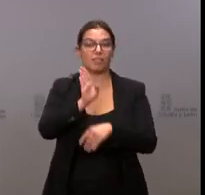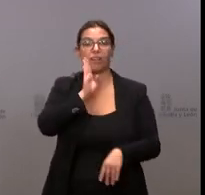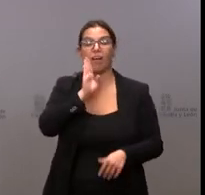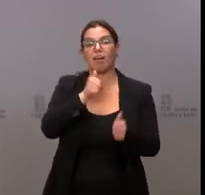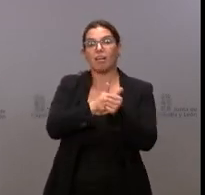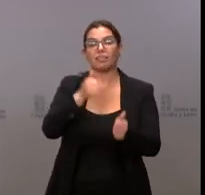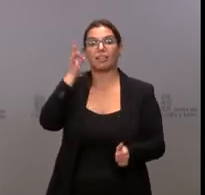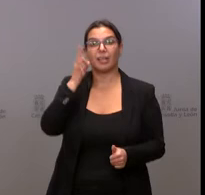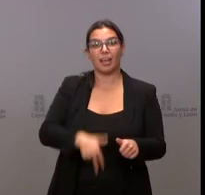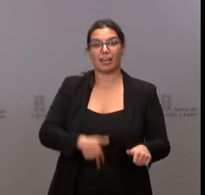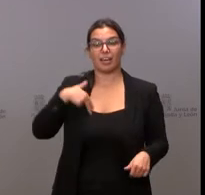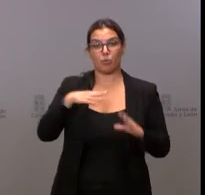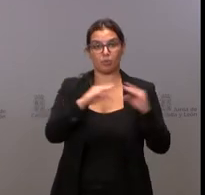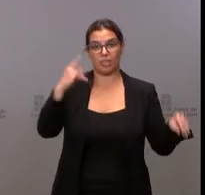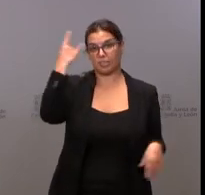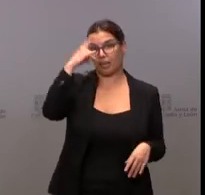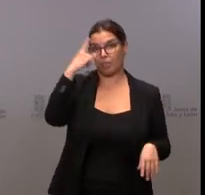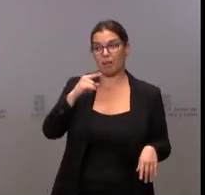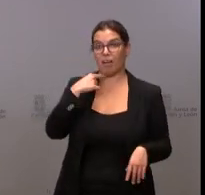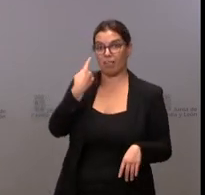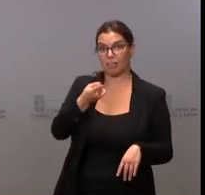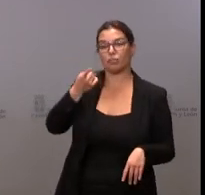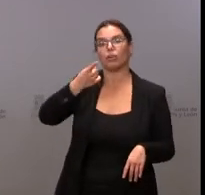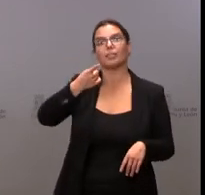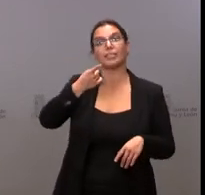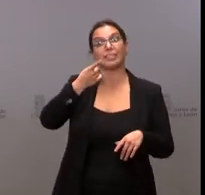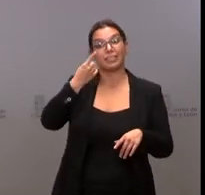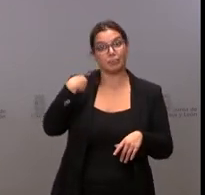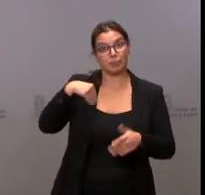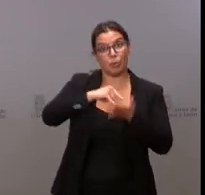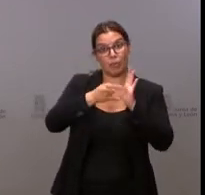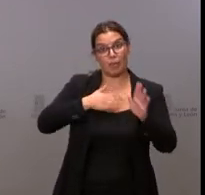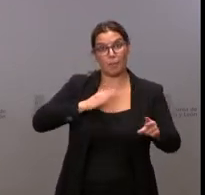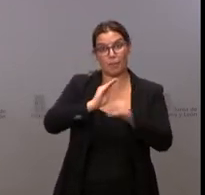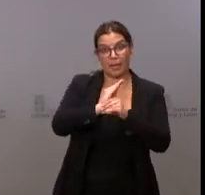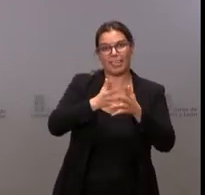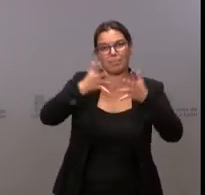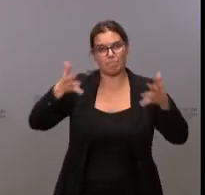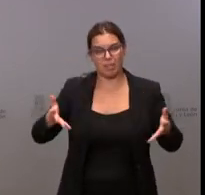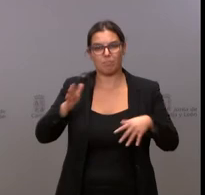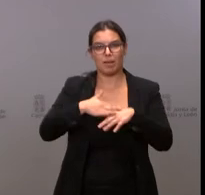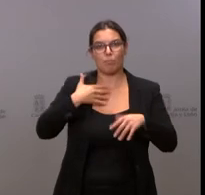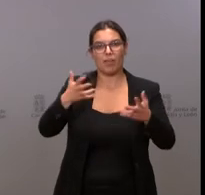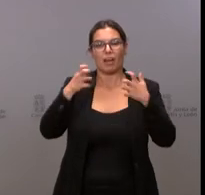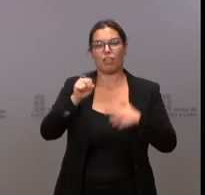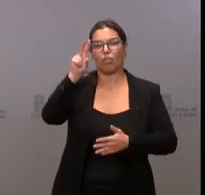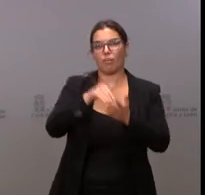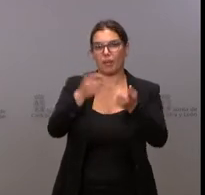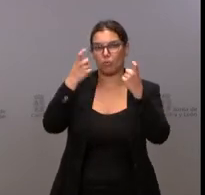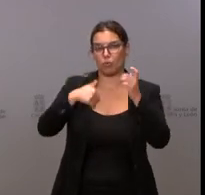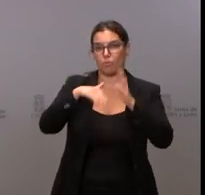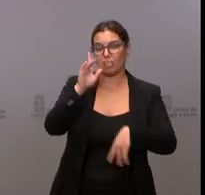general de la universidad de salamanca que hemos ampliado para que pueda beneficiarse más de 11.000 alumnos mejorando la igualdad de